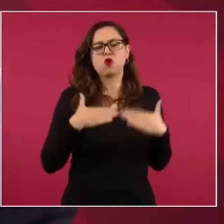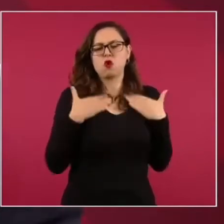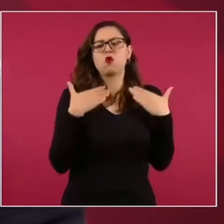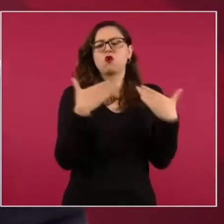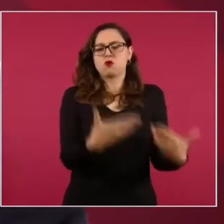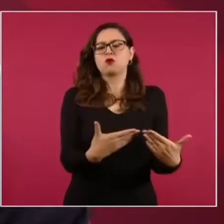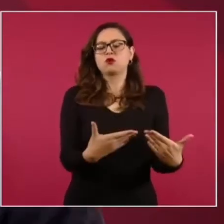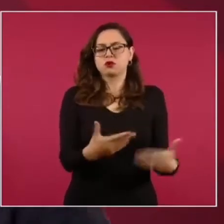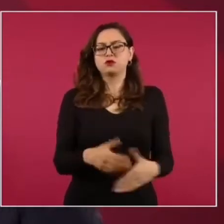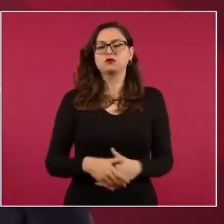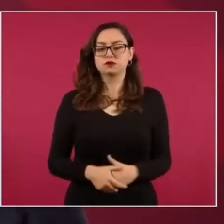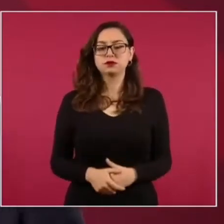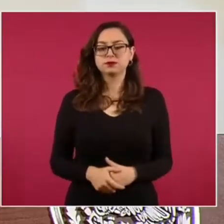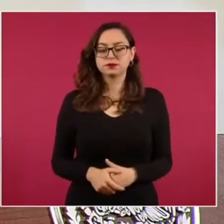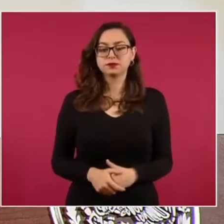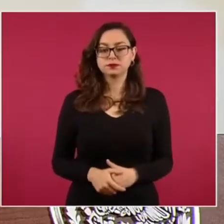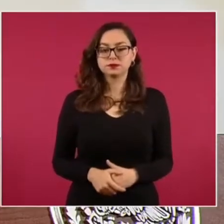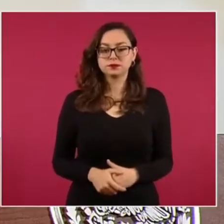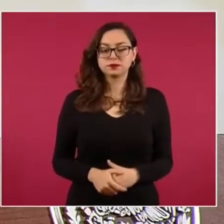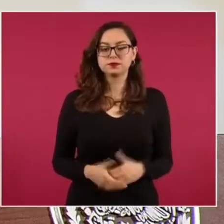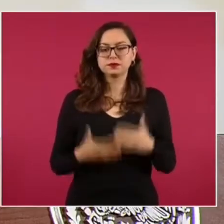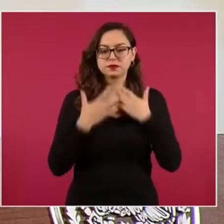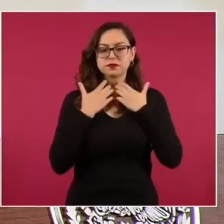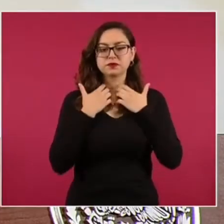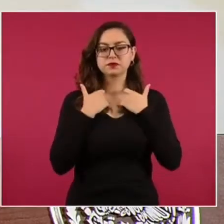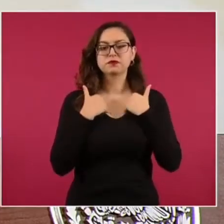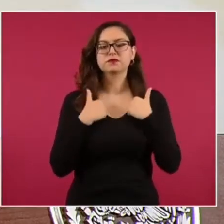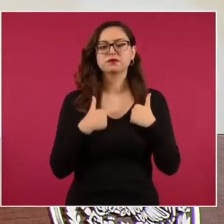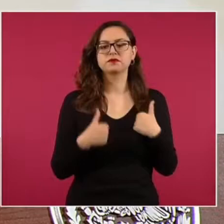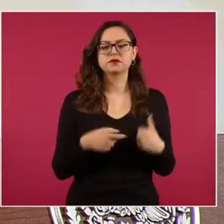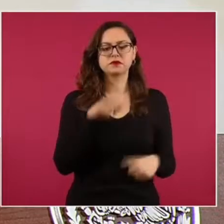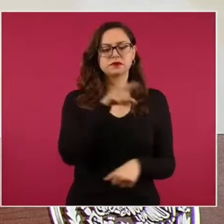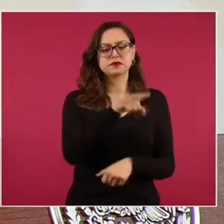que está visitando los estados